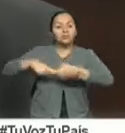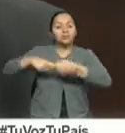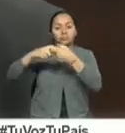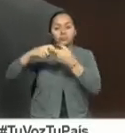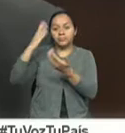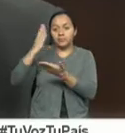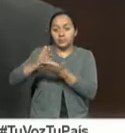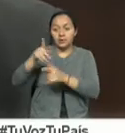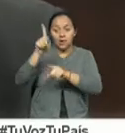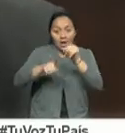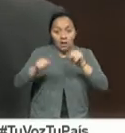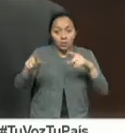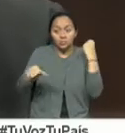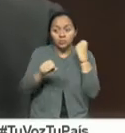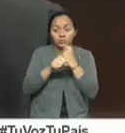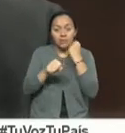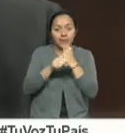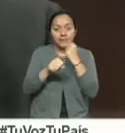ciertas operaciones,